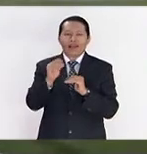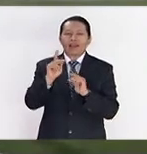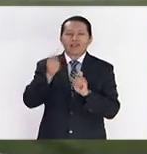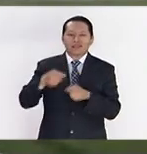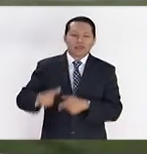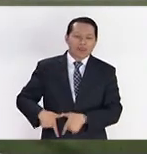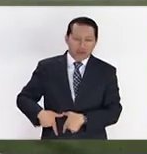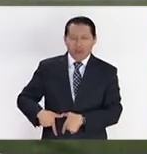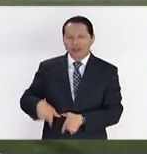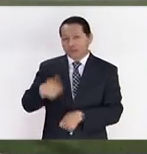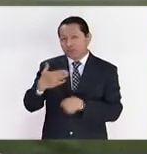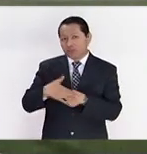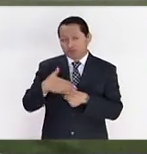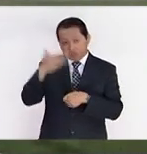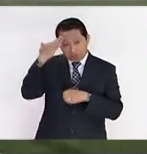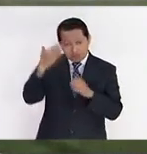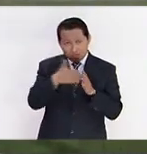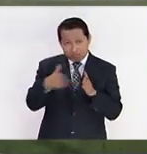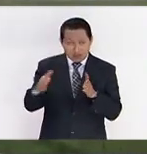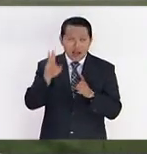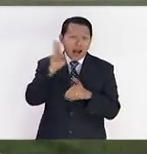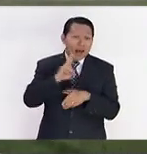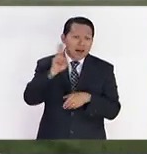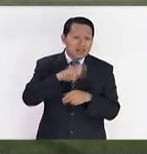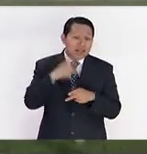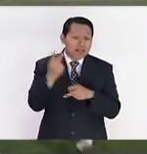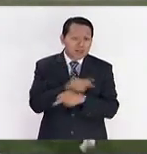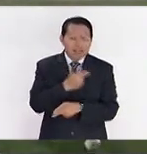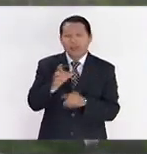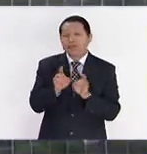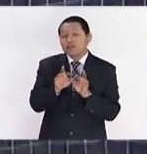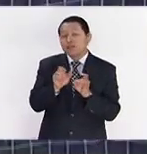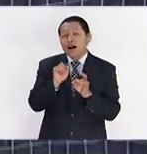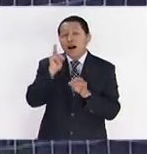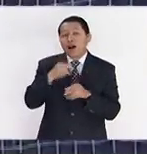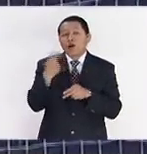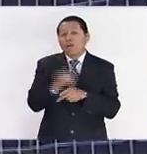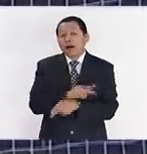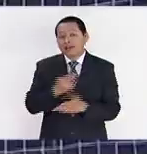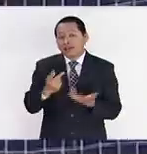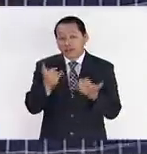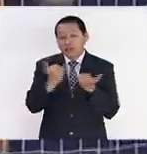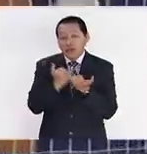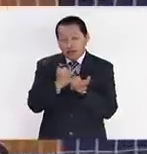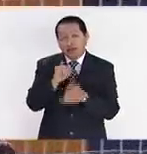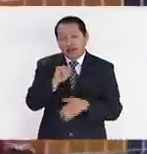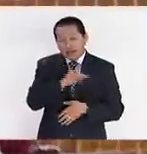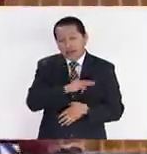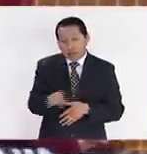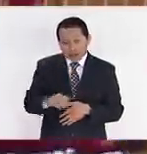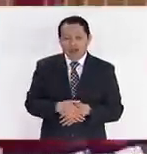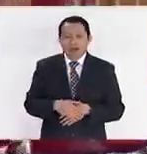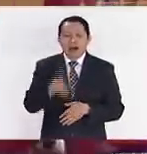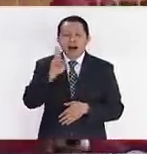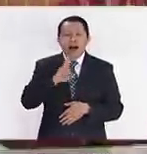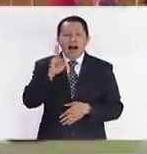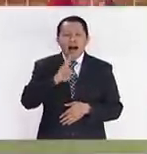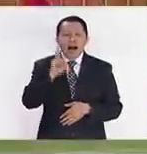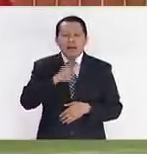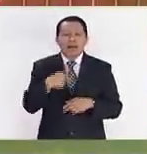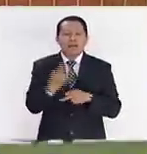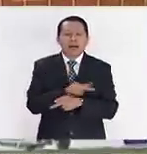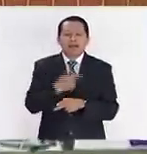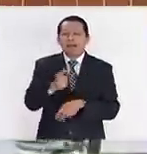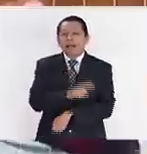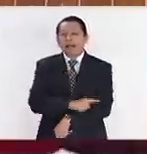campeones la próxima temporada. Ya veremos qué sucede, si en alguna de esas pues algo pasa y entonces sí se puede. Vamos a ver qué más pasa en esta Liga